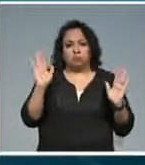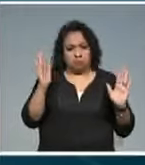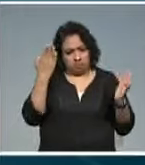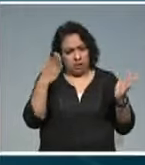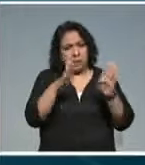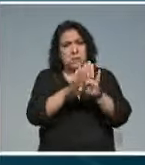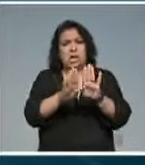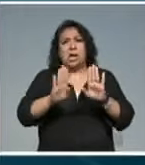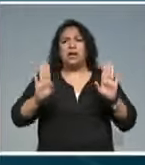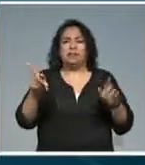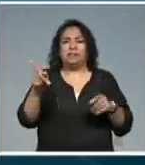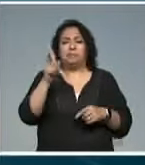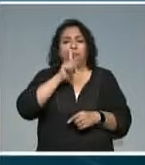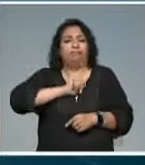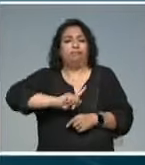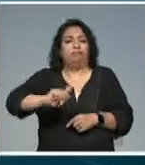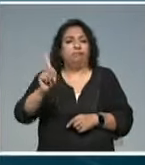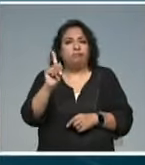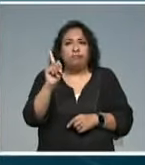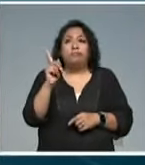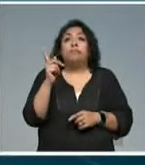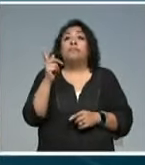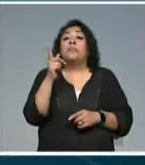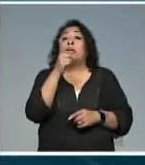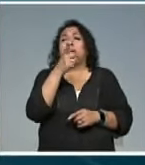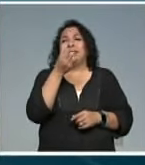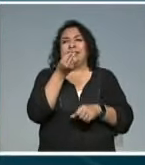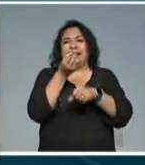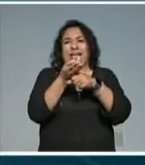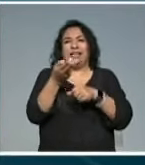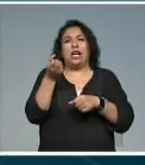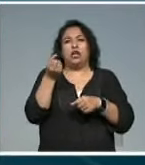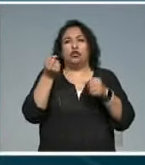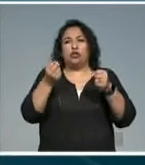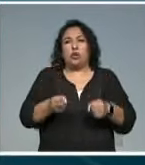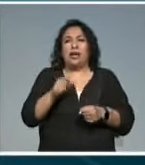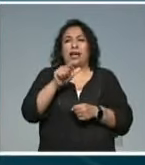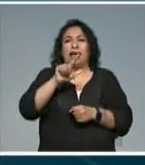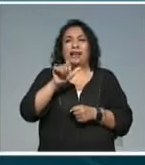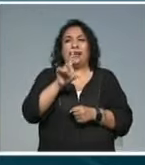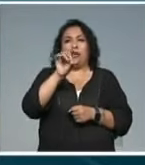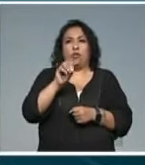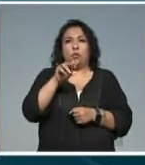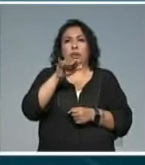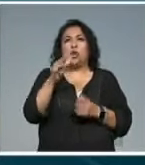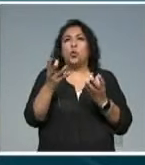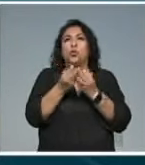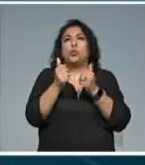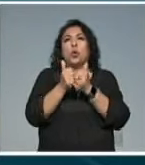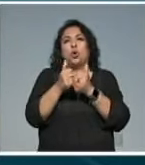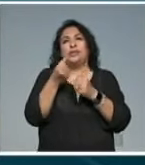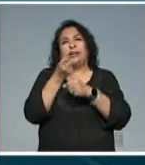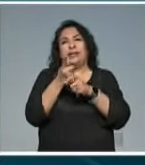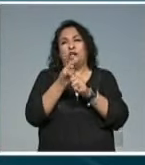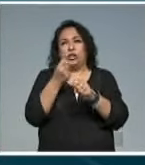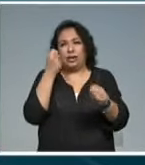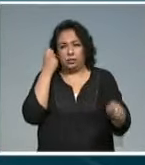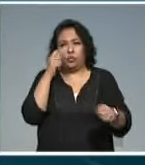bloqueos, cosa que fue desmentida, e incluso el secretario de Seguridad, Alejandro Mayorkas, junto con el de Transporte,